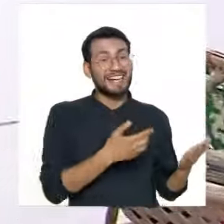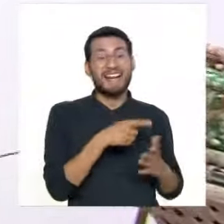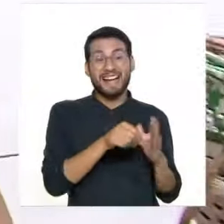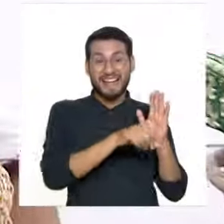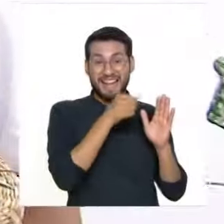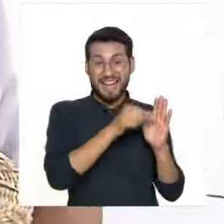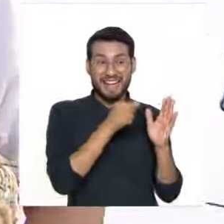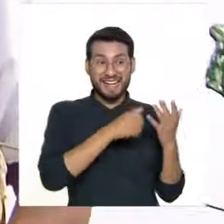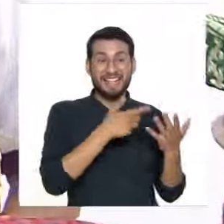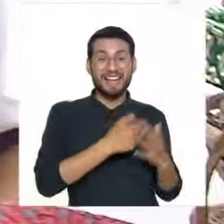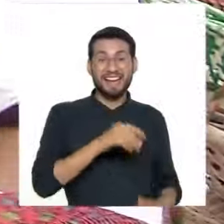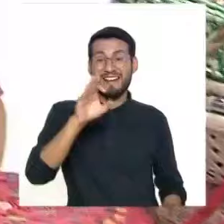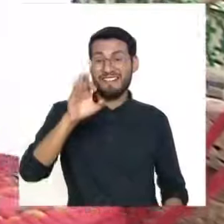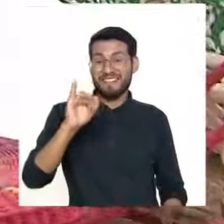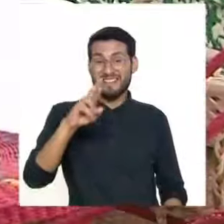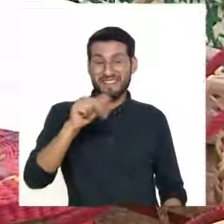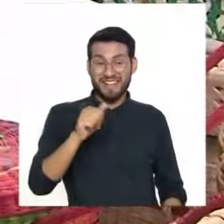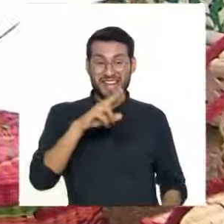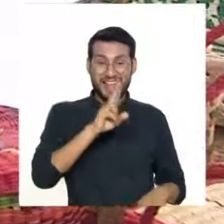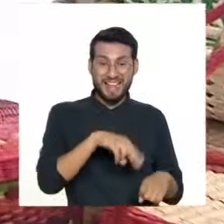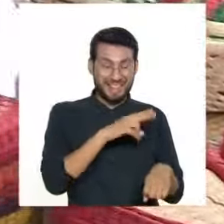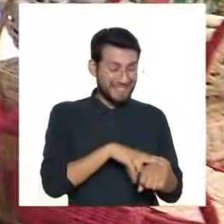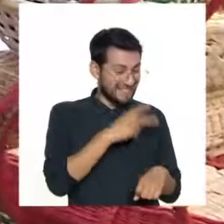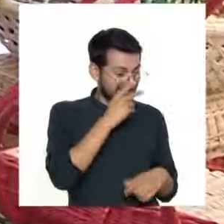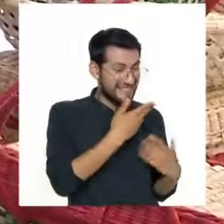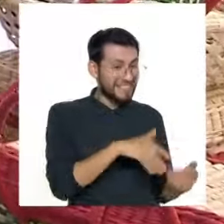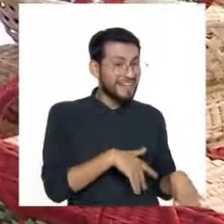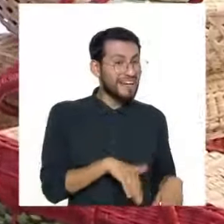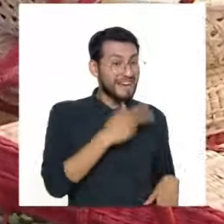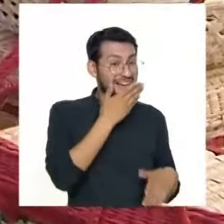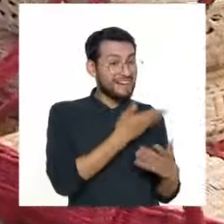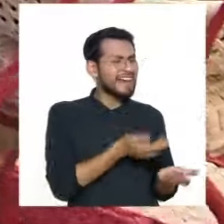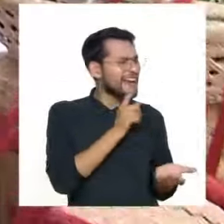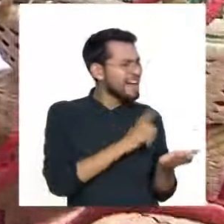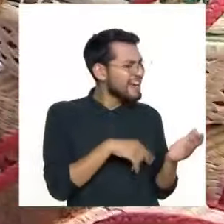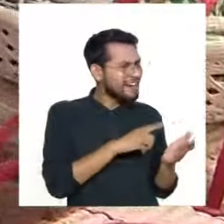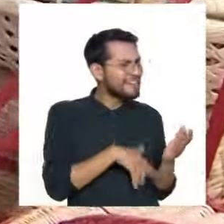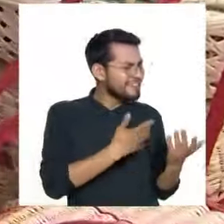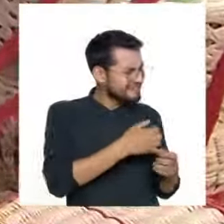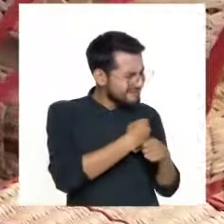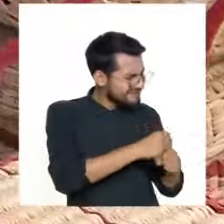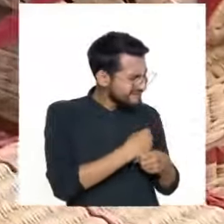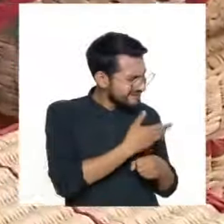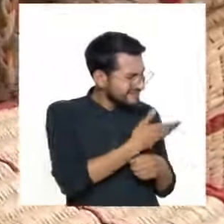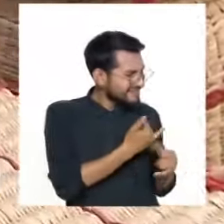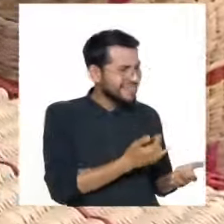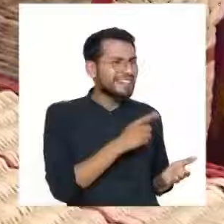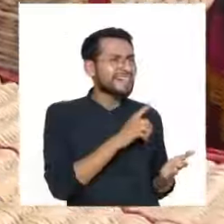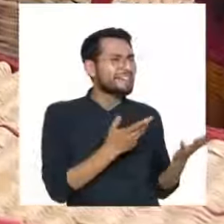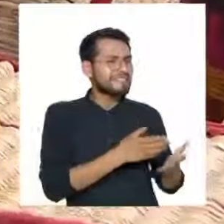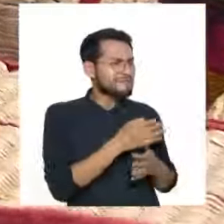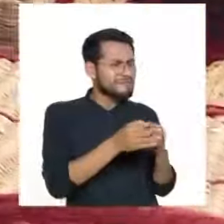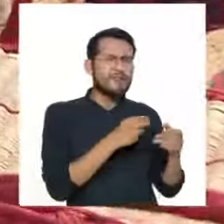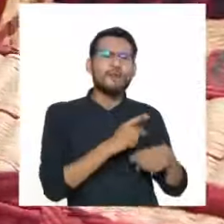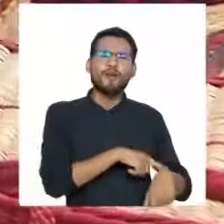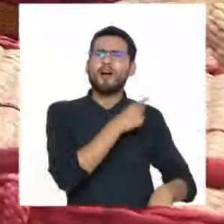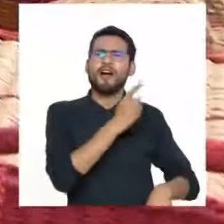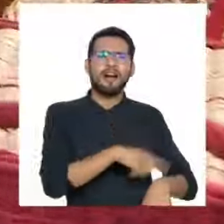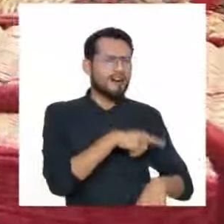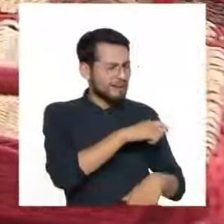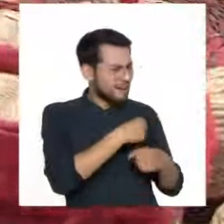artesana de fibras naturales Mira mi reina a ver a ver cuéntanos qué es lo que estás haciendo aquí Y hace cuánto que